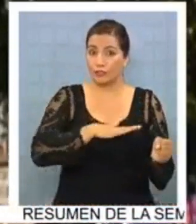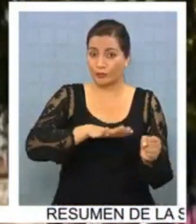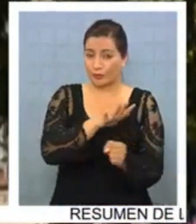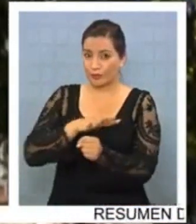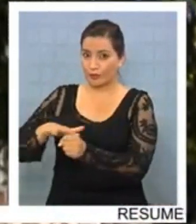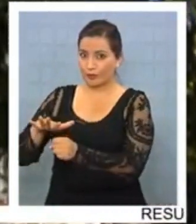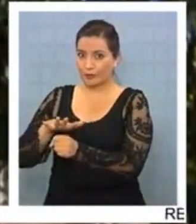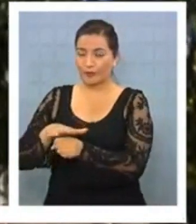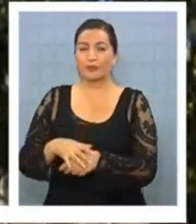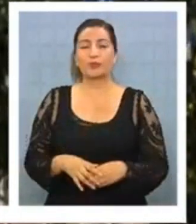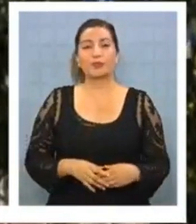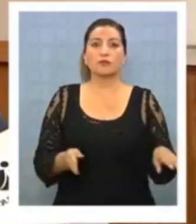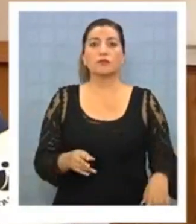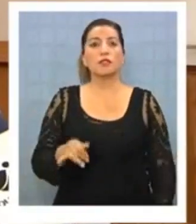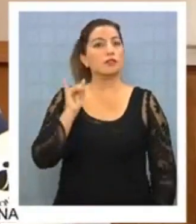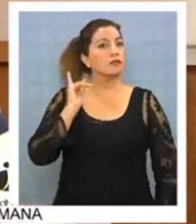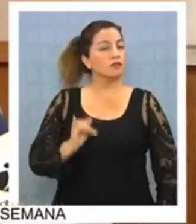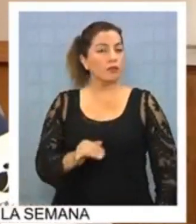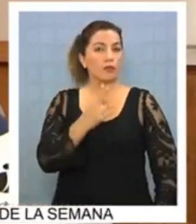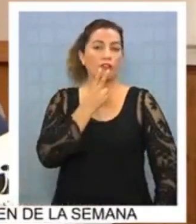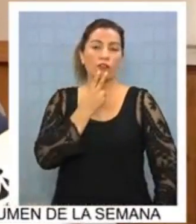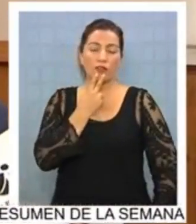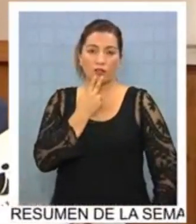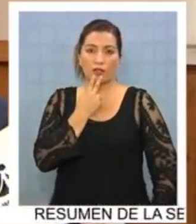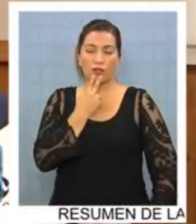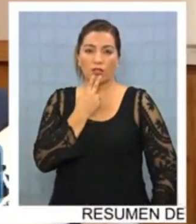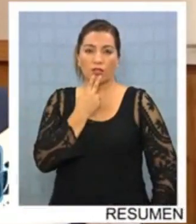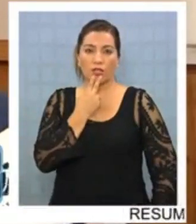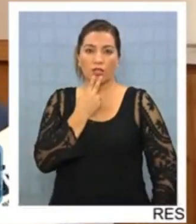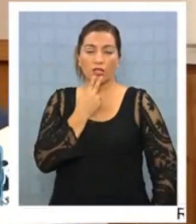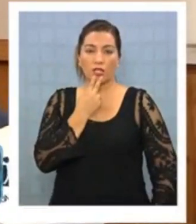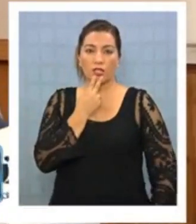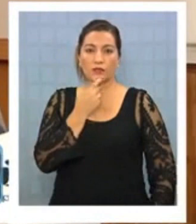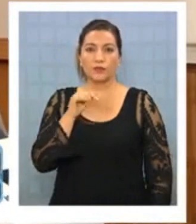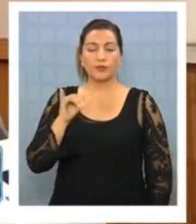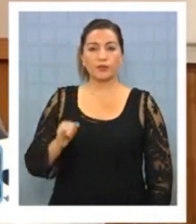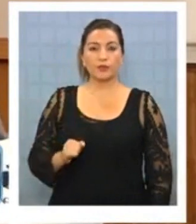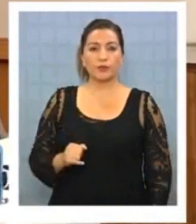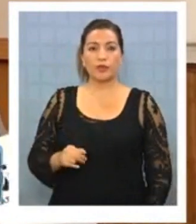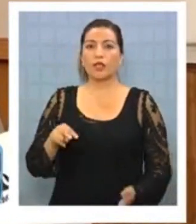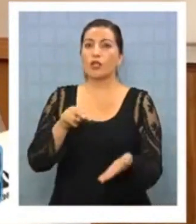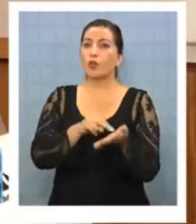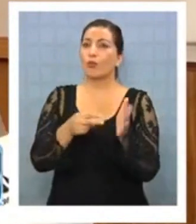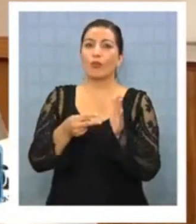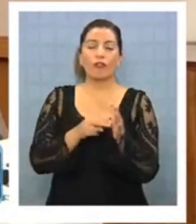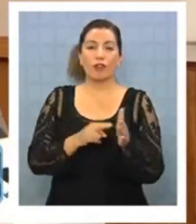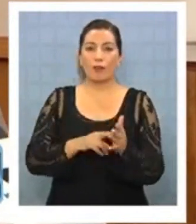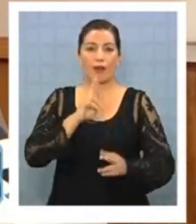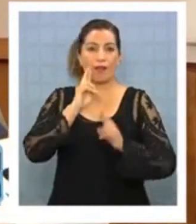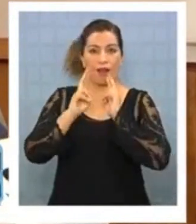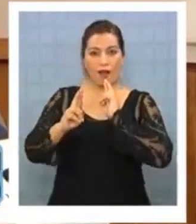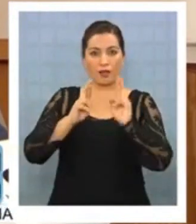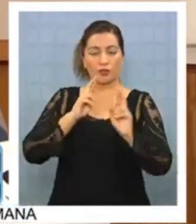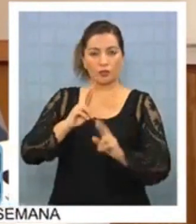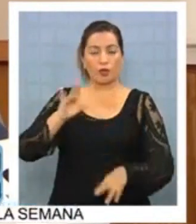situaciones. Siempre hemos vivido con esta espada de Damocles de las relaciones con